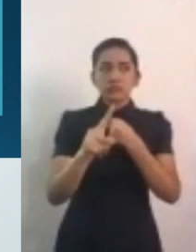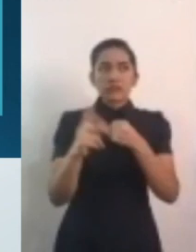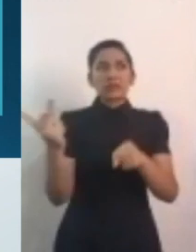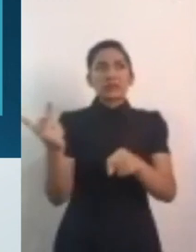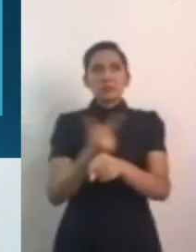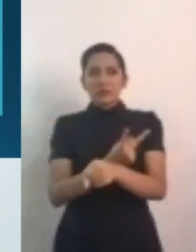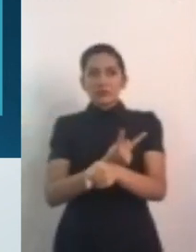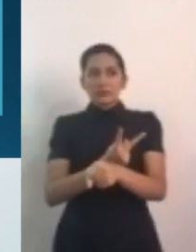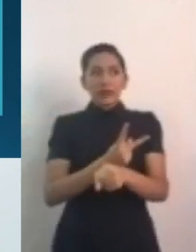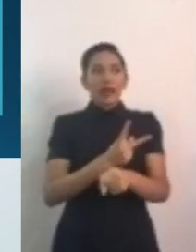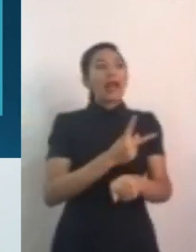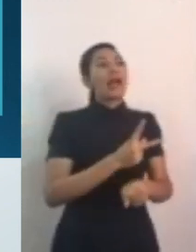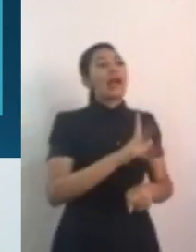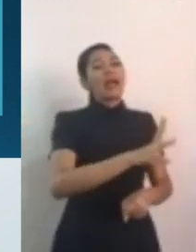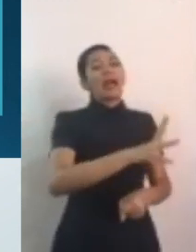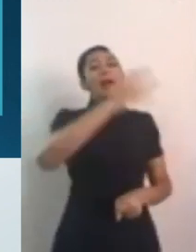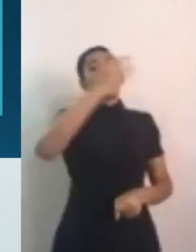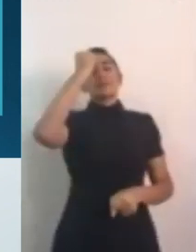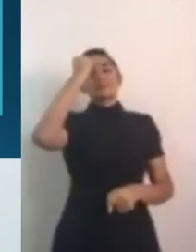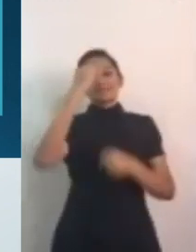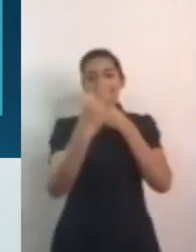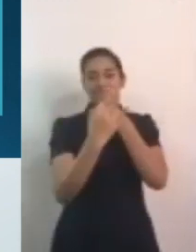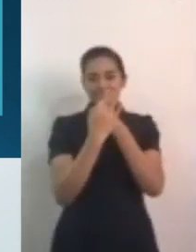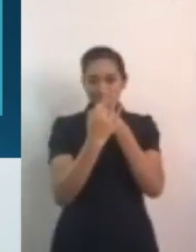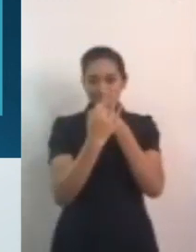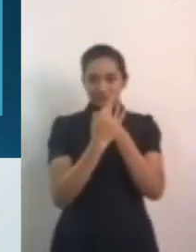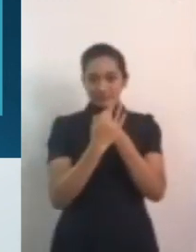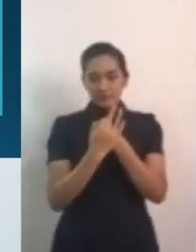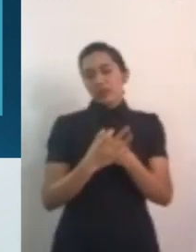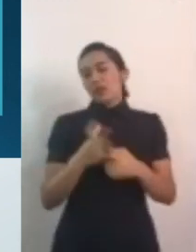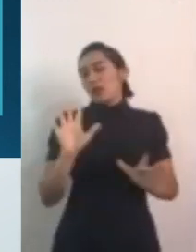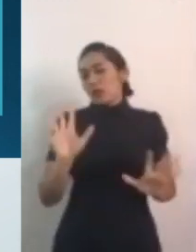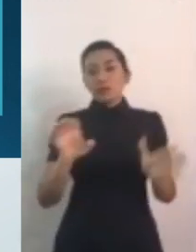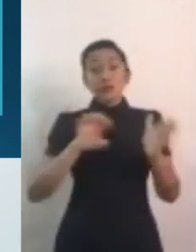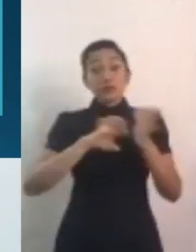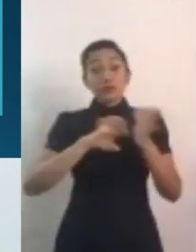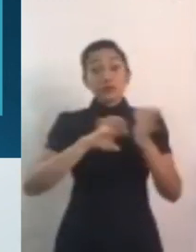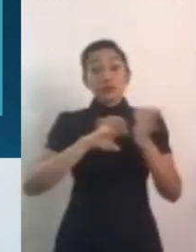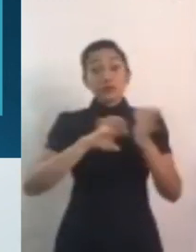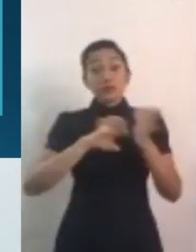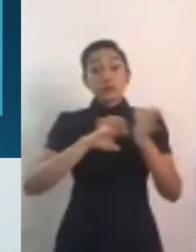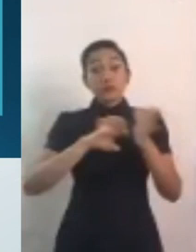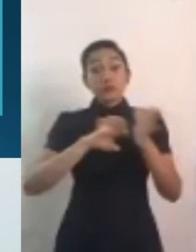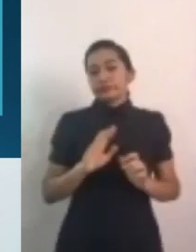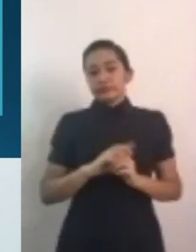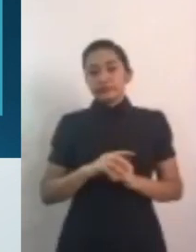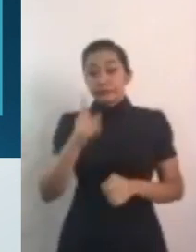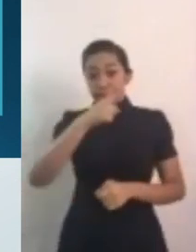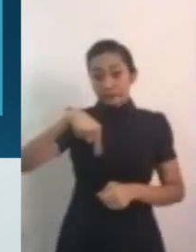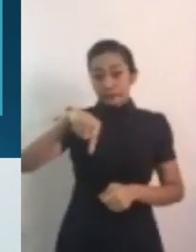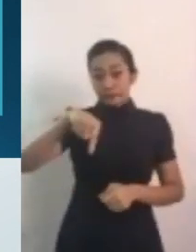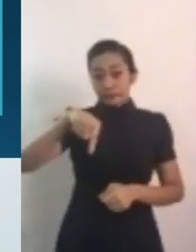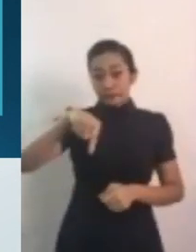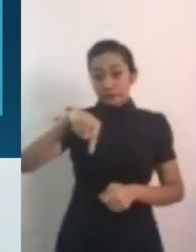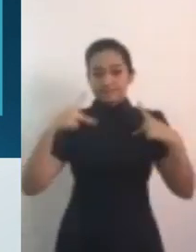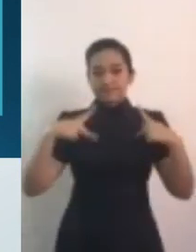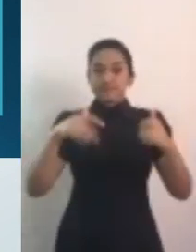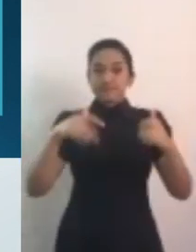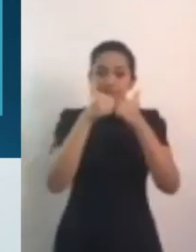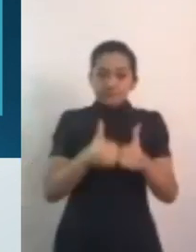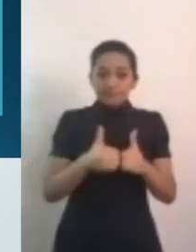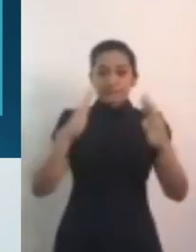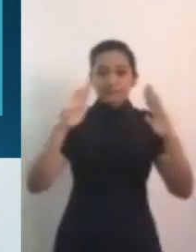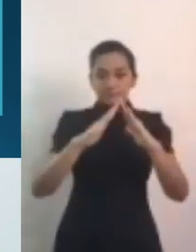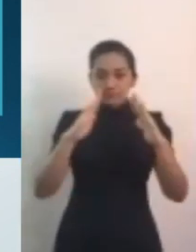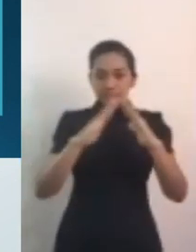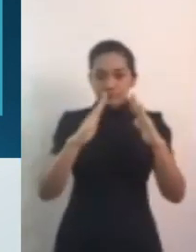relacionados con salud. ¿Por qué? Porque hubo la posibilidad de obtener destrezas que resolvieron